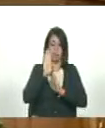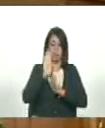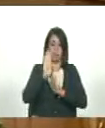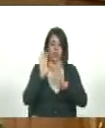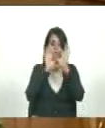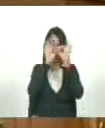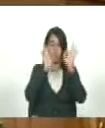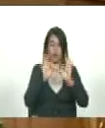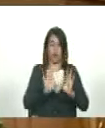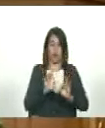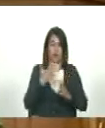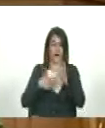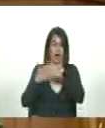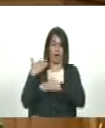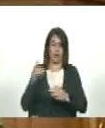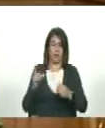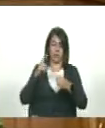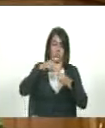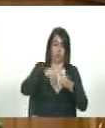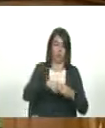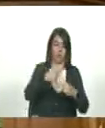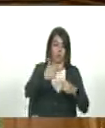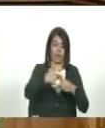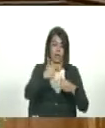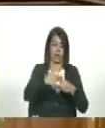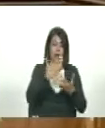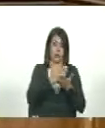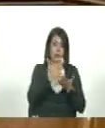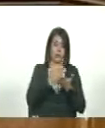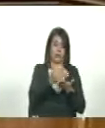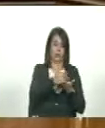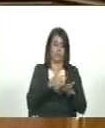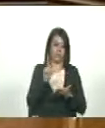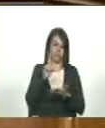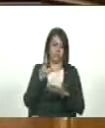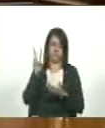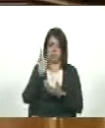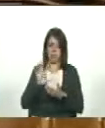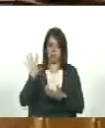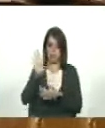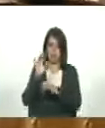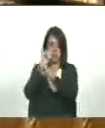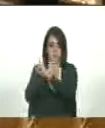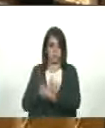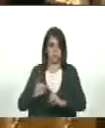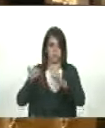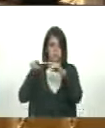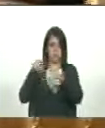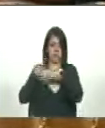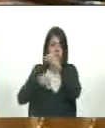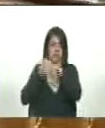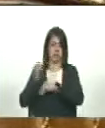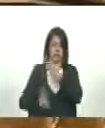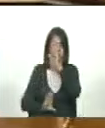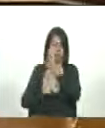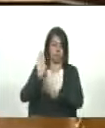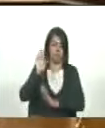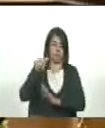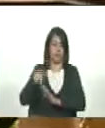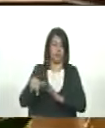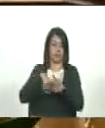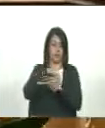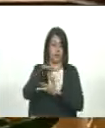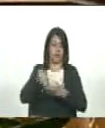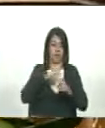el modelo dependiente de la renta petrolera y que Venezuela definitivamente haya tenido ese impulso en medio de